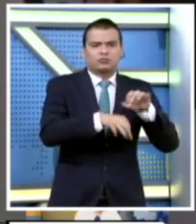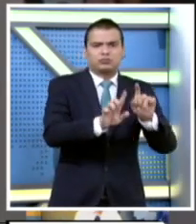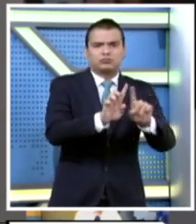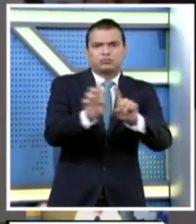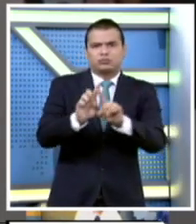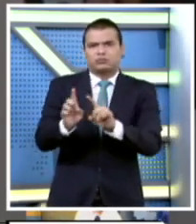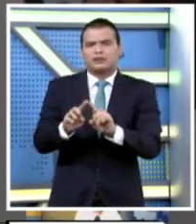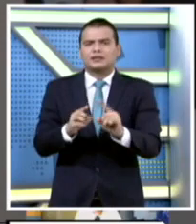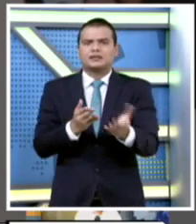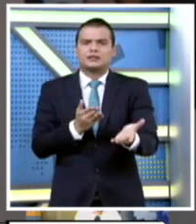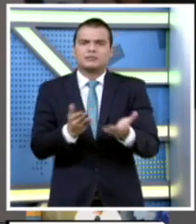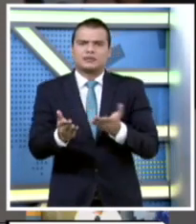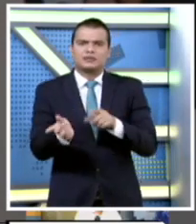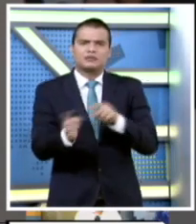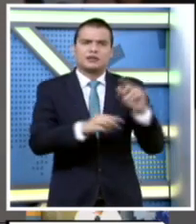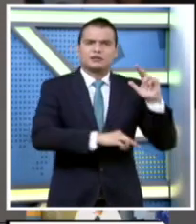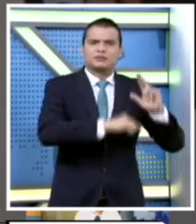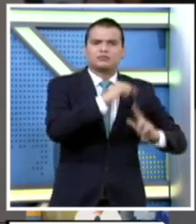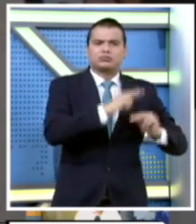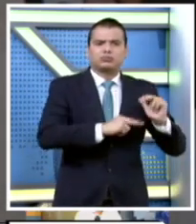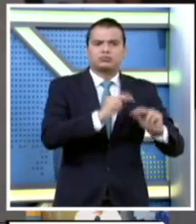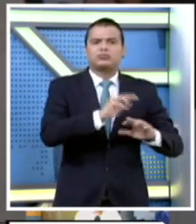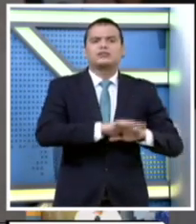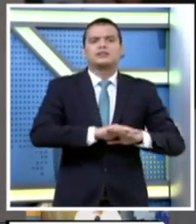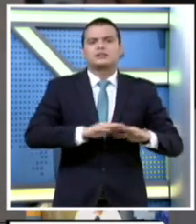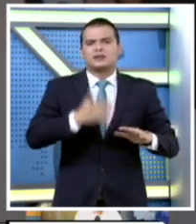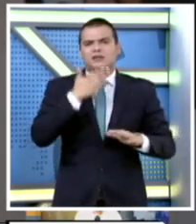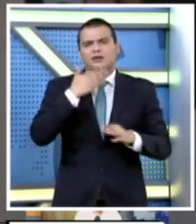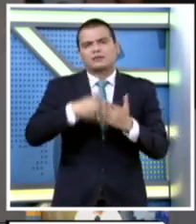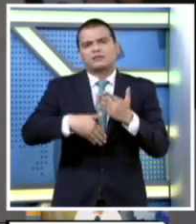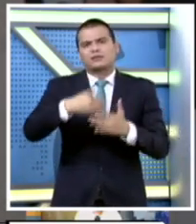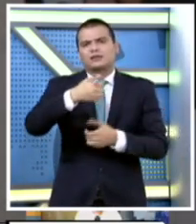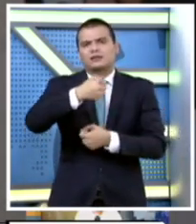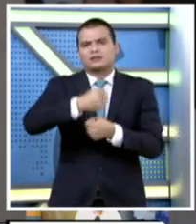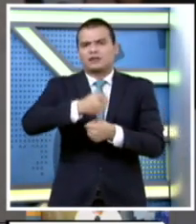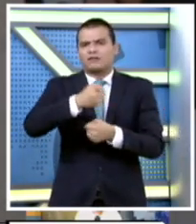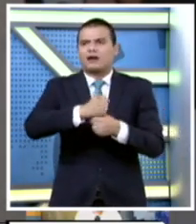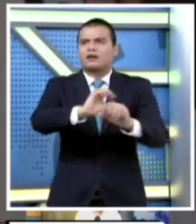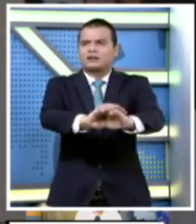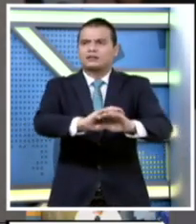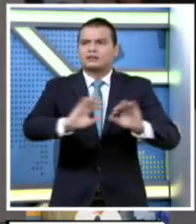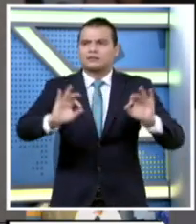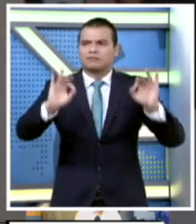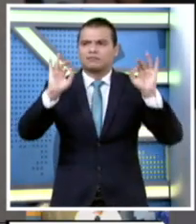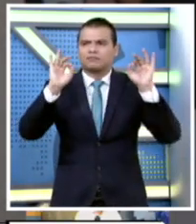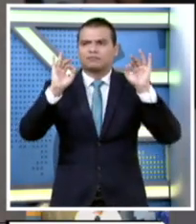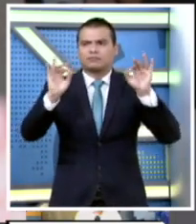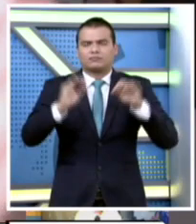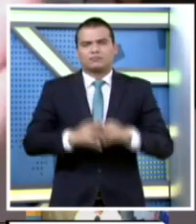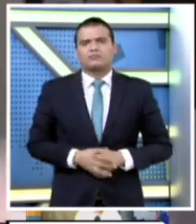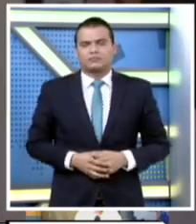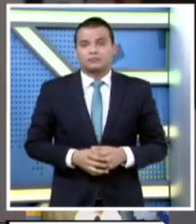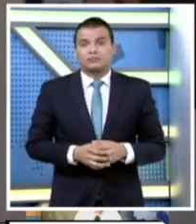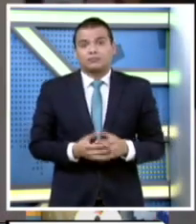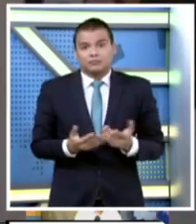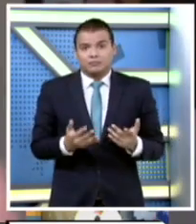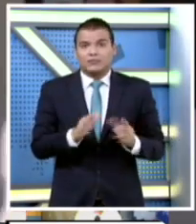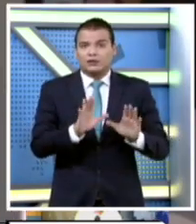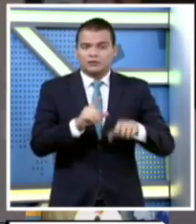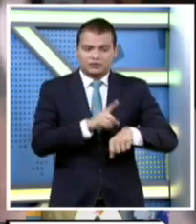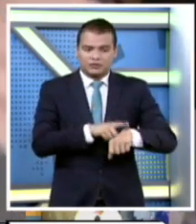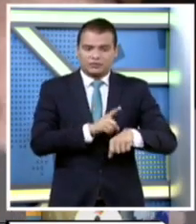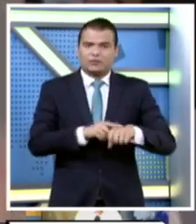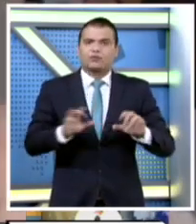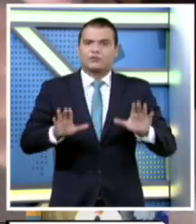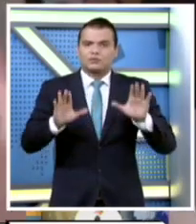la construcción en Cali va a poder estar trabajando debidamente todos cuidados, haciendo pausas